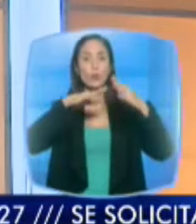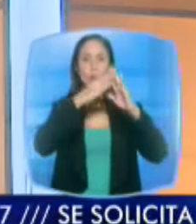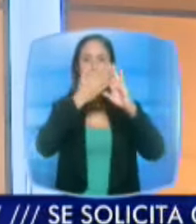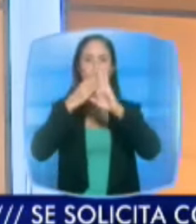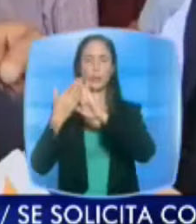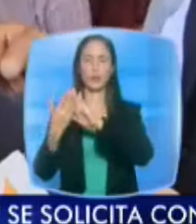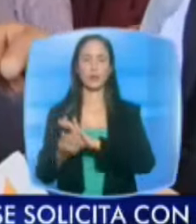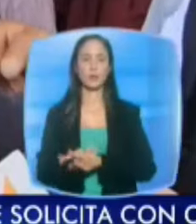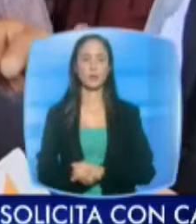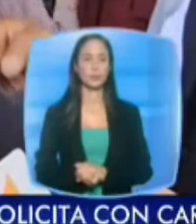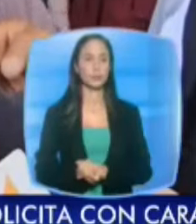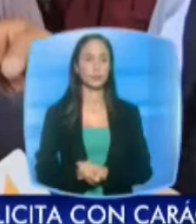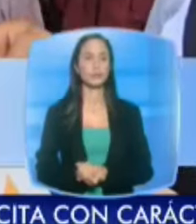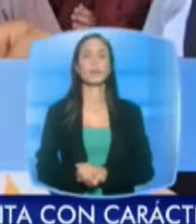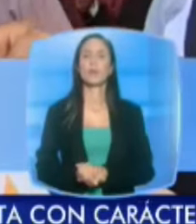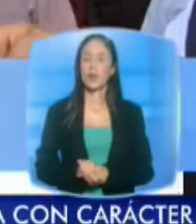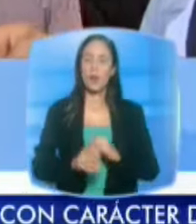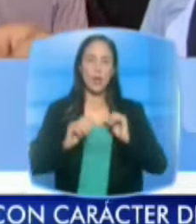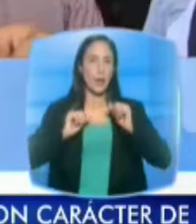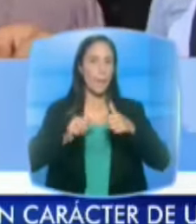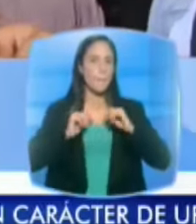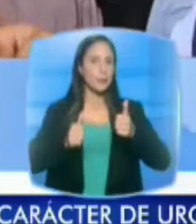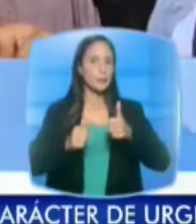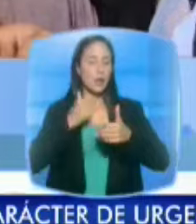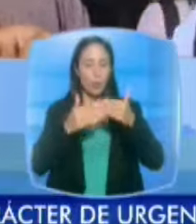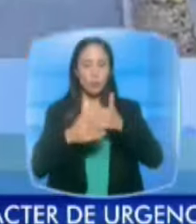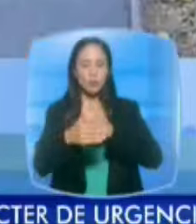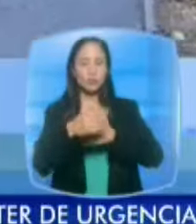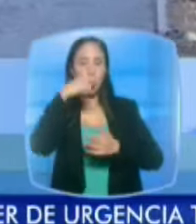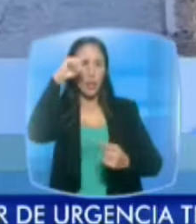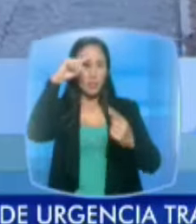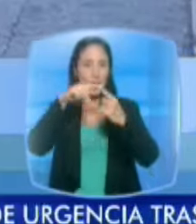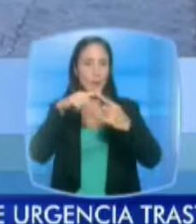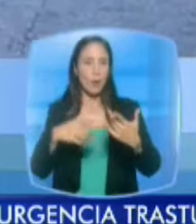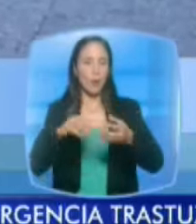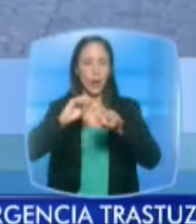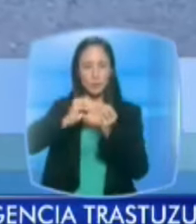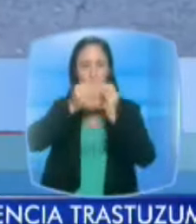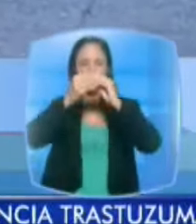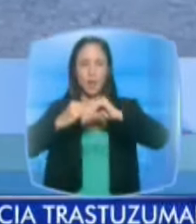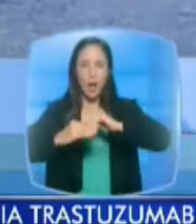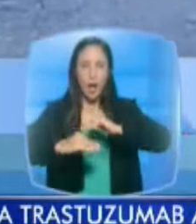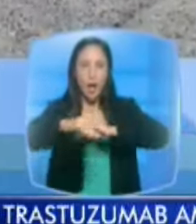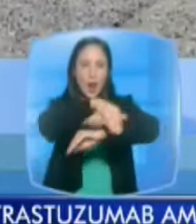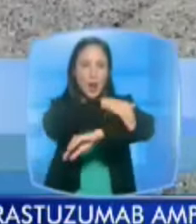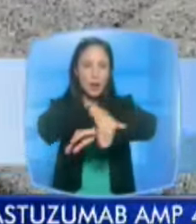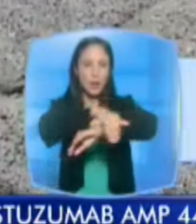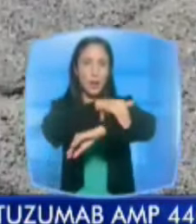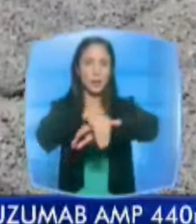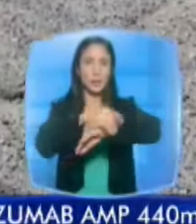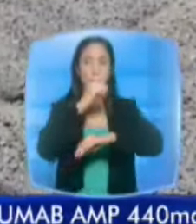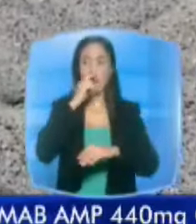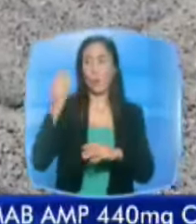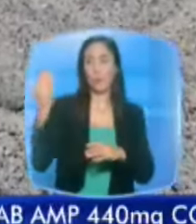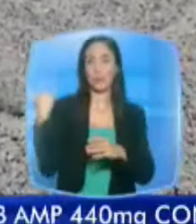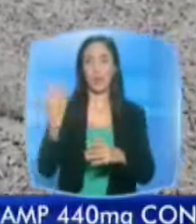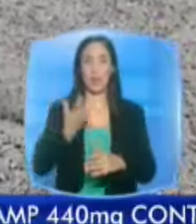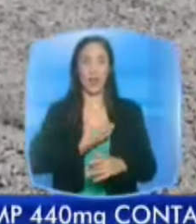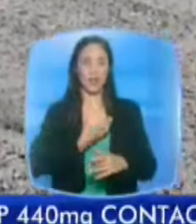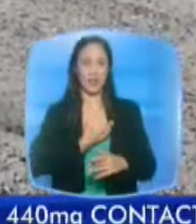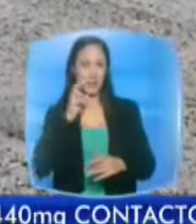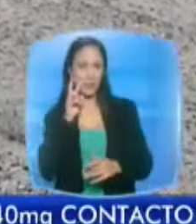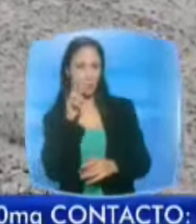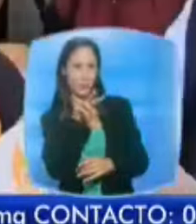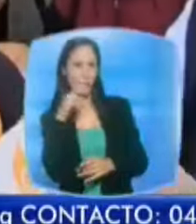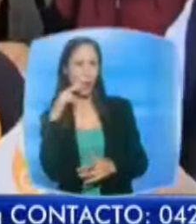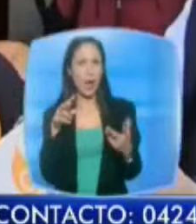comunidades. Arrancar con mucha fuerza, sobre todo lo que tiene que ver en materia de vialidad, así como en el pasado, lo fue cuando llegamos como alcalde, la recolección de residuos